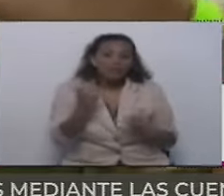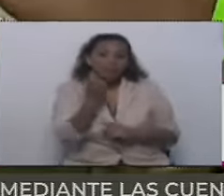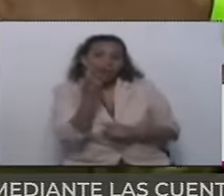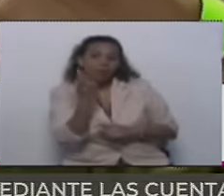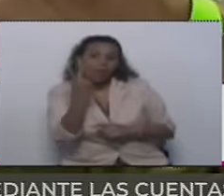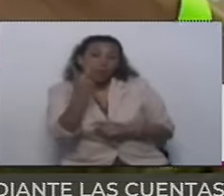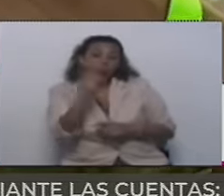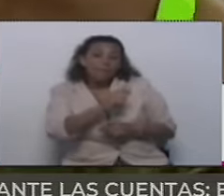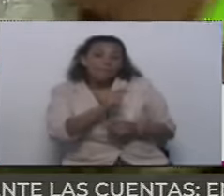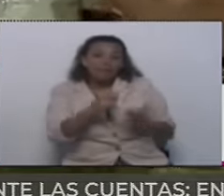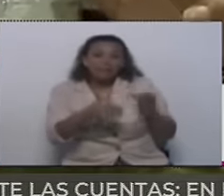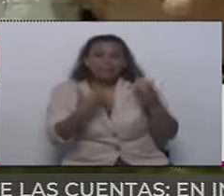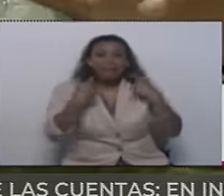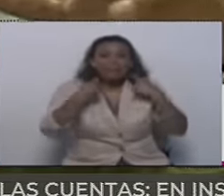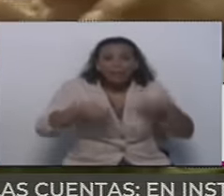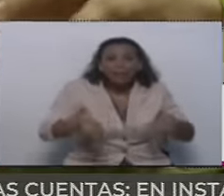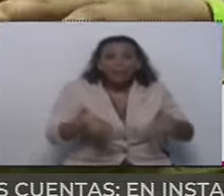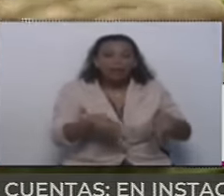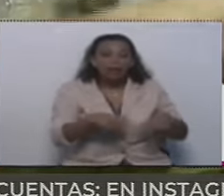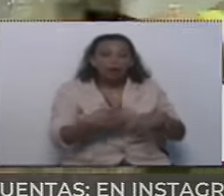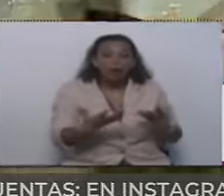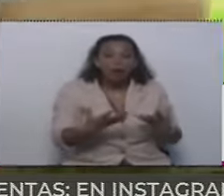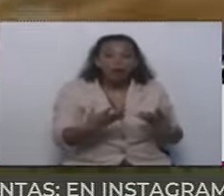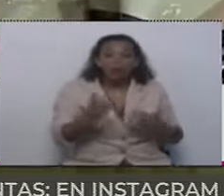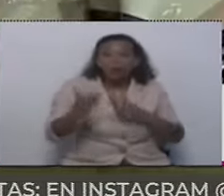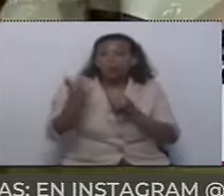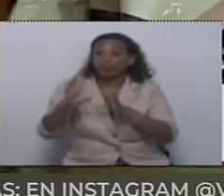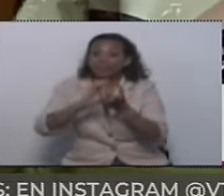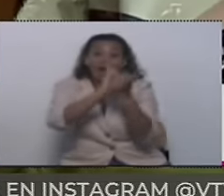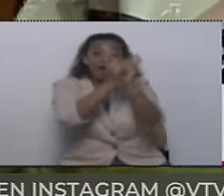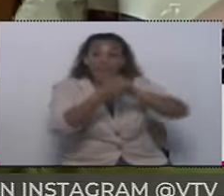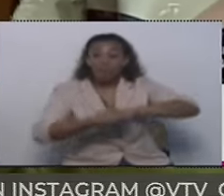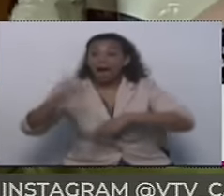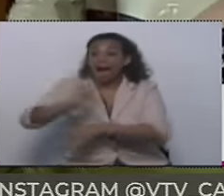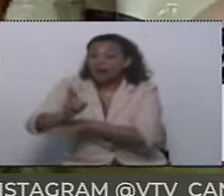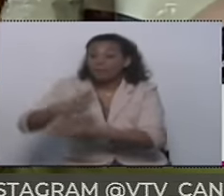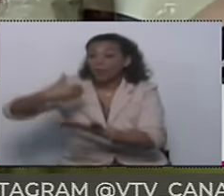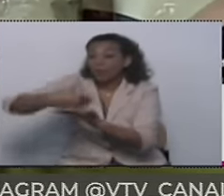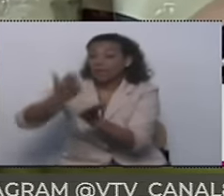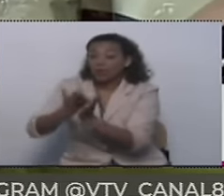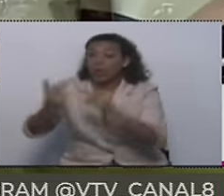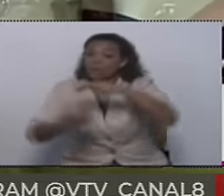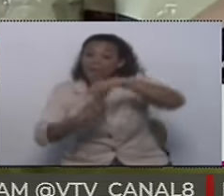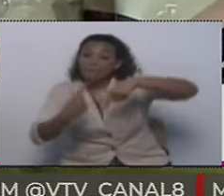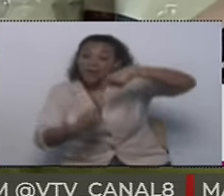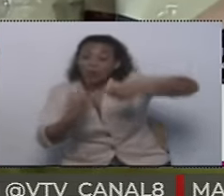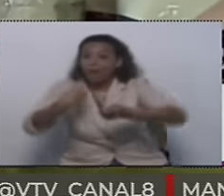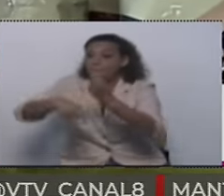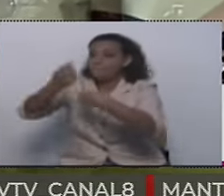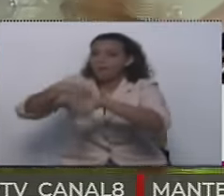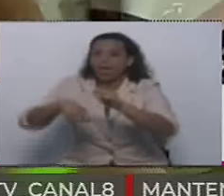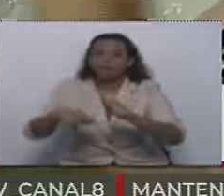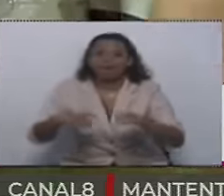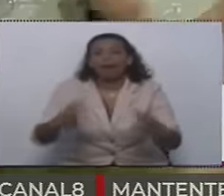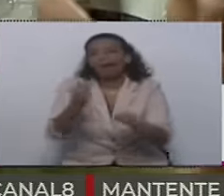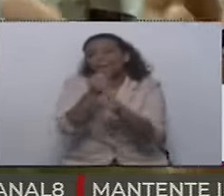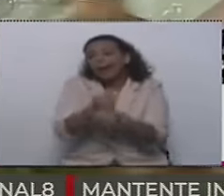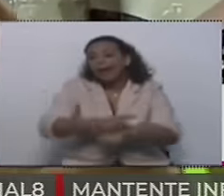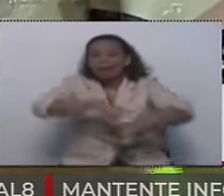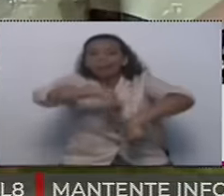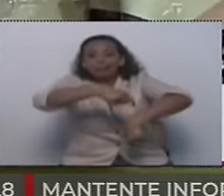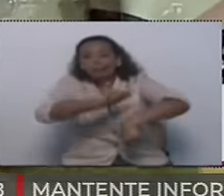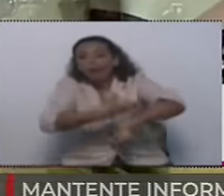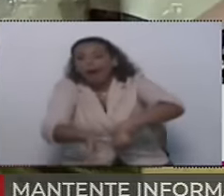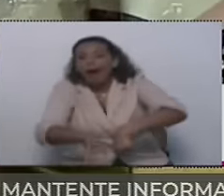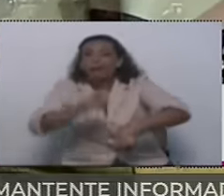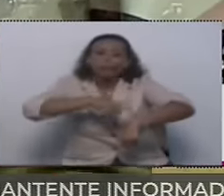2 meses para que se venza el producto, entonces lo podemos transformar en pasteles y tequeños para aprovechar y no esperar a que salga, sino